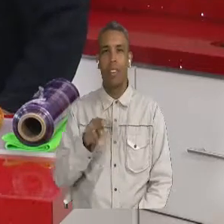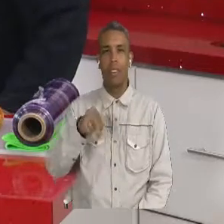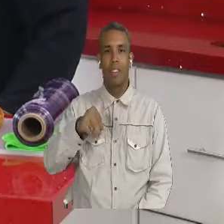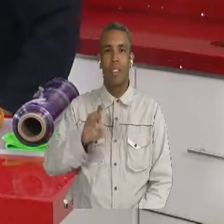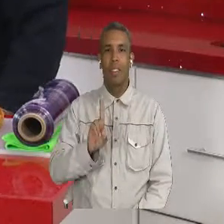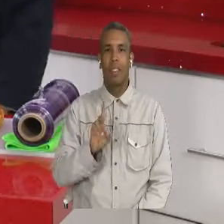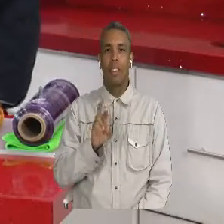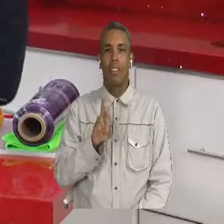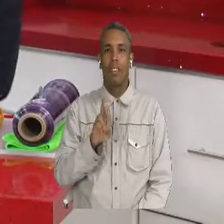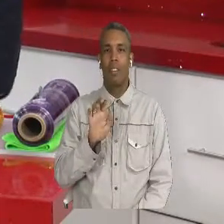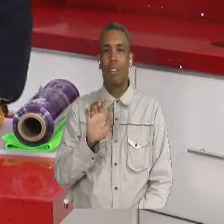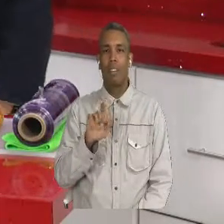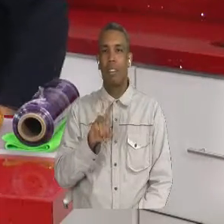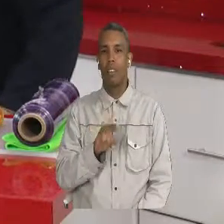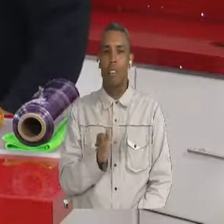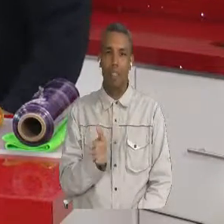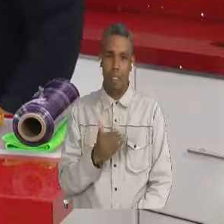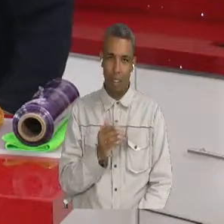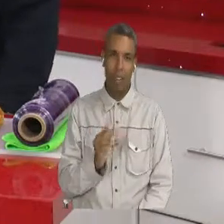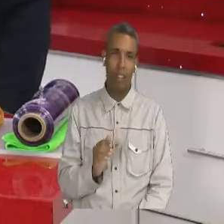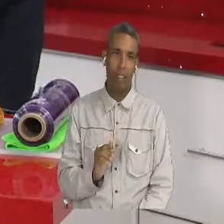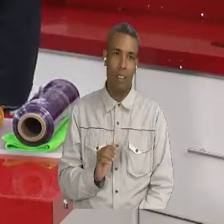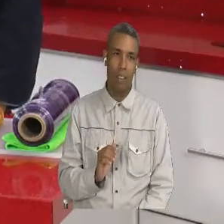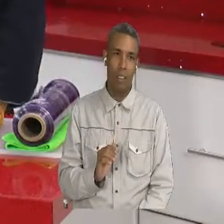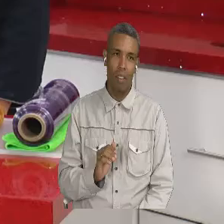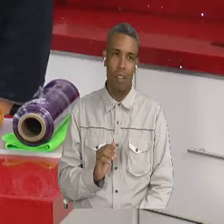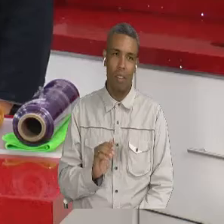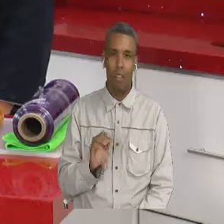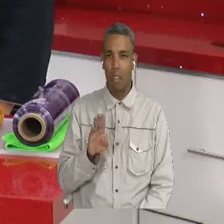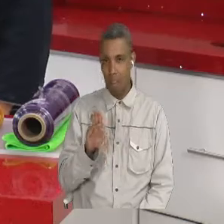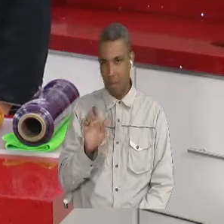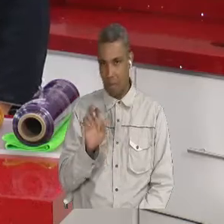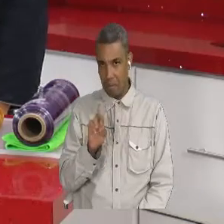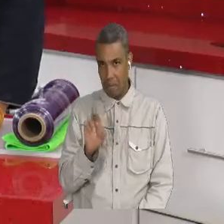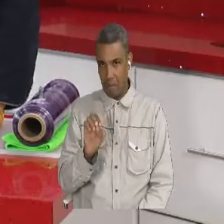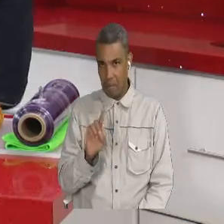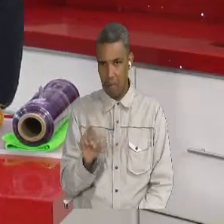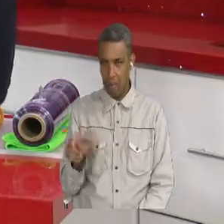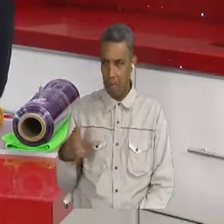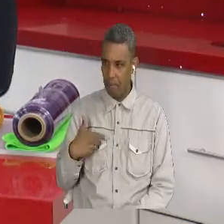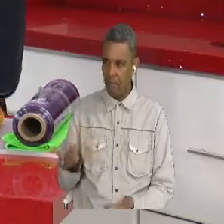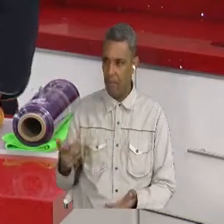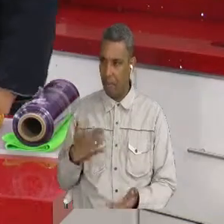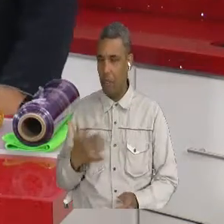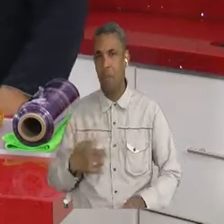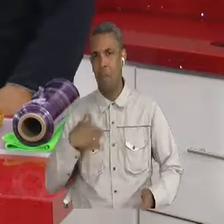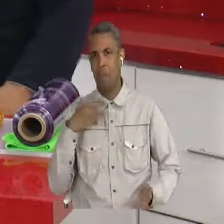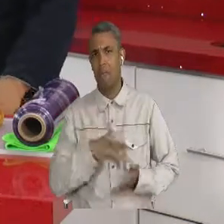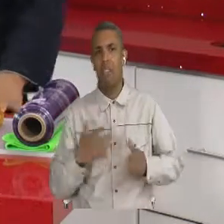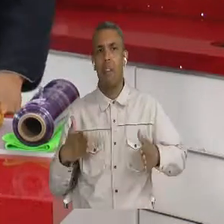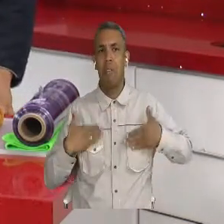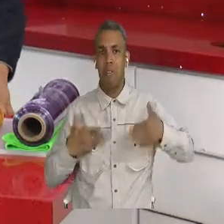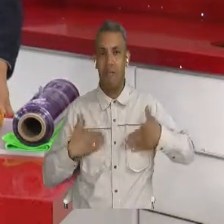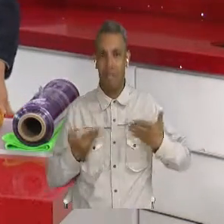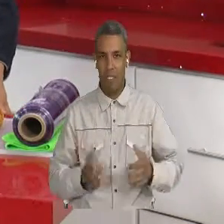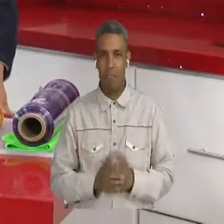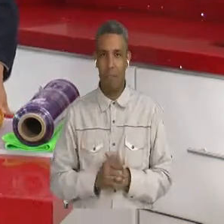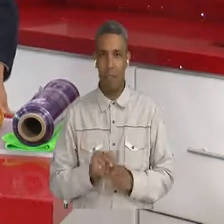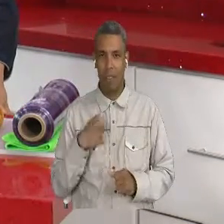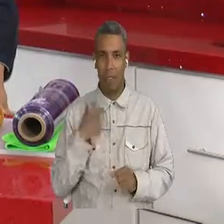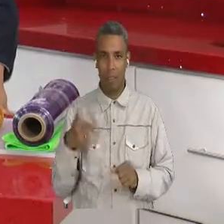contento y gracias por la invitación. Saludar a todos nuestros paisanos barranqueños. Todo el mundo en general, donde ven este magnífico programa Pedir de